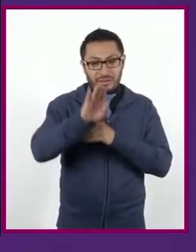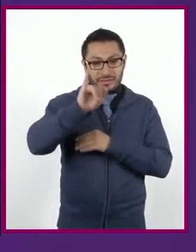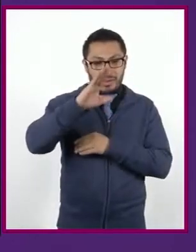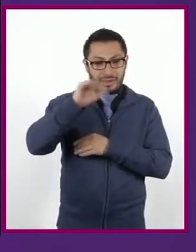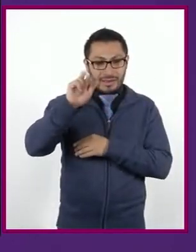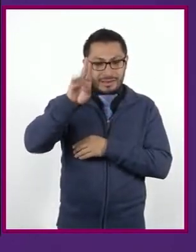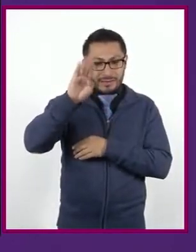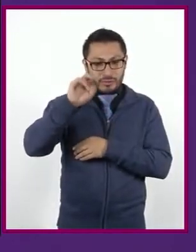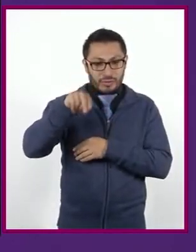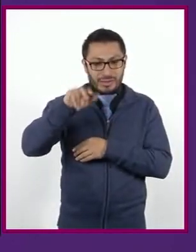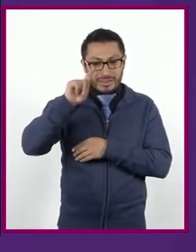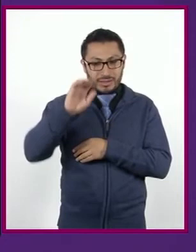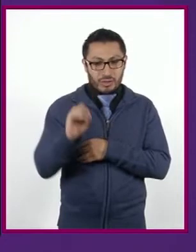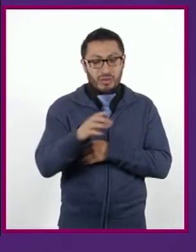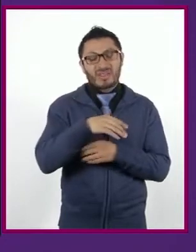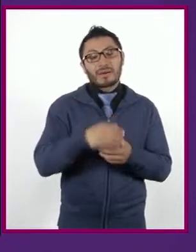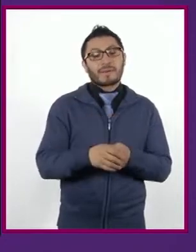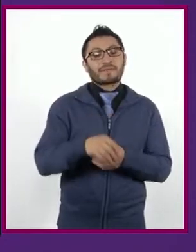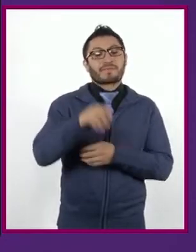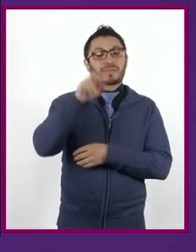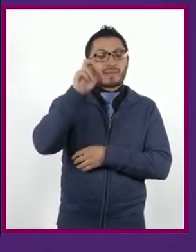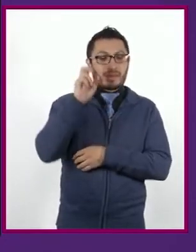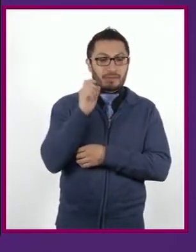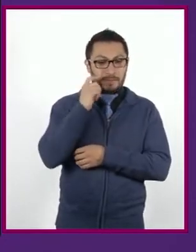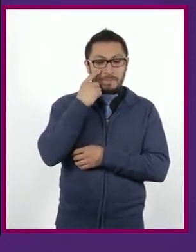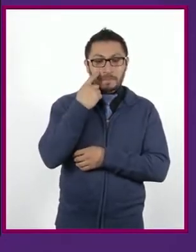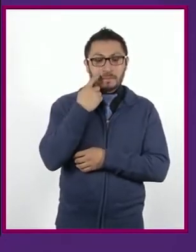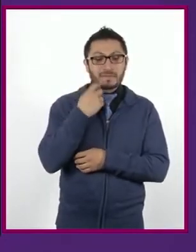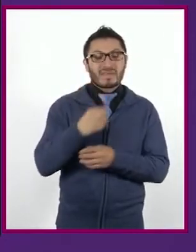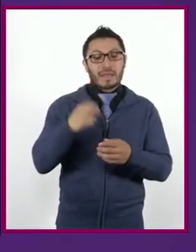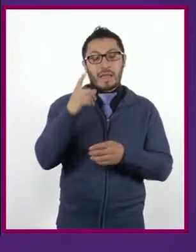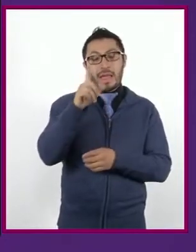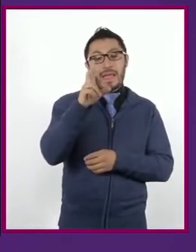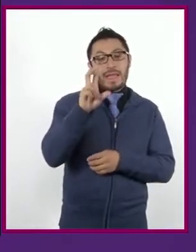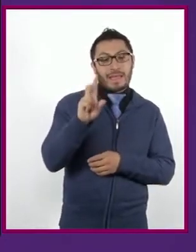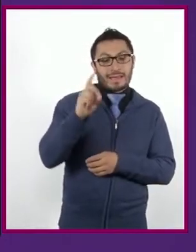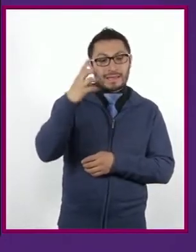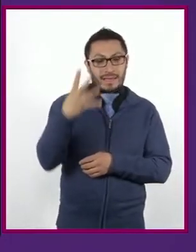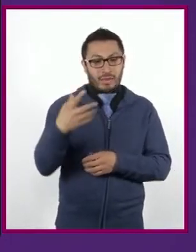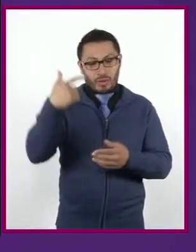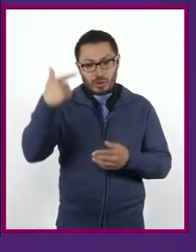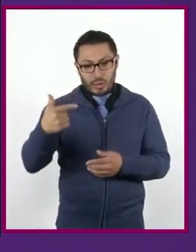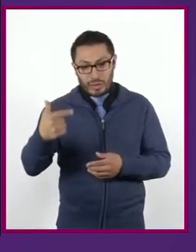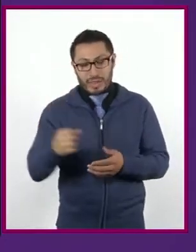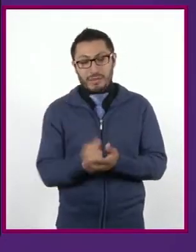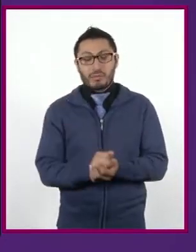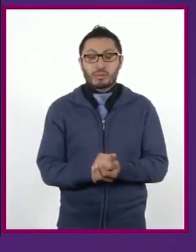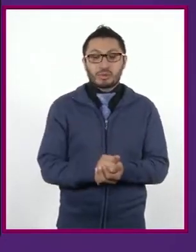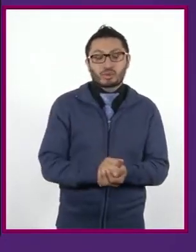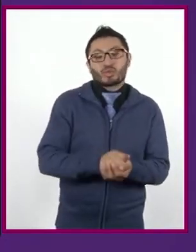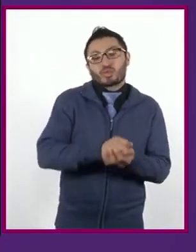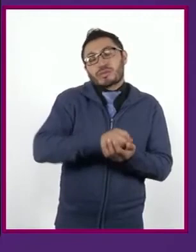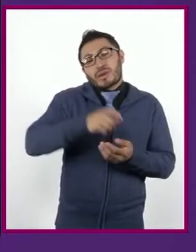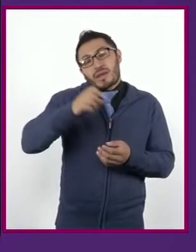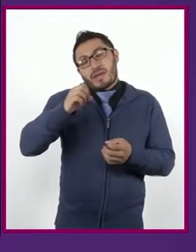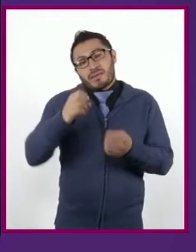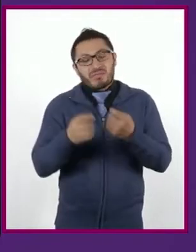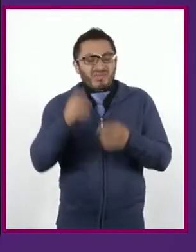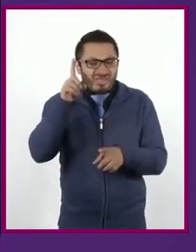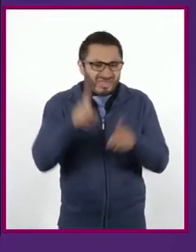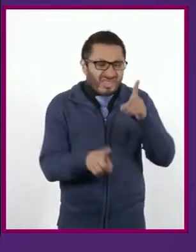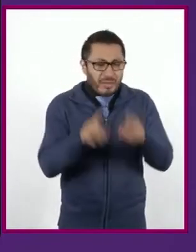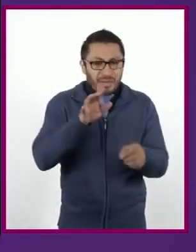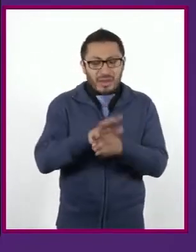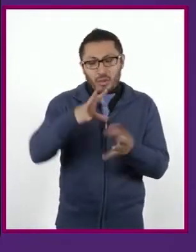de 34 gramos en 100 gramos de agua, a 20 grados centígrados. La solubilidad de una sustancia